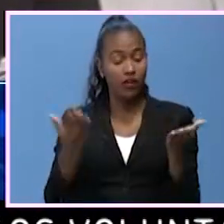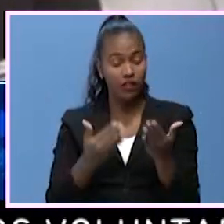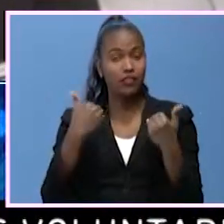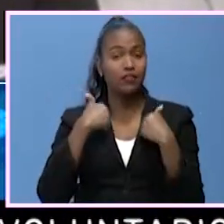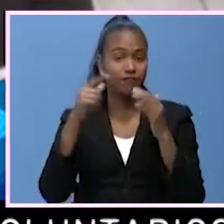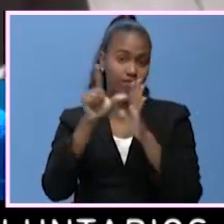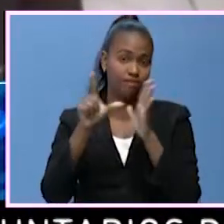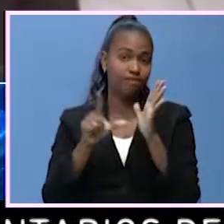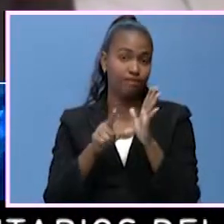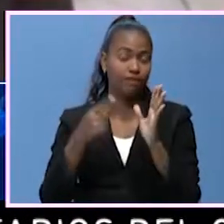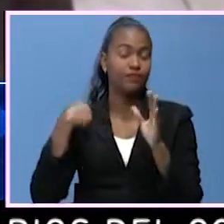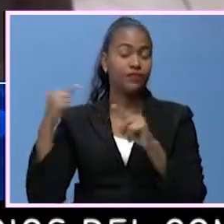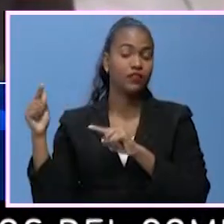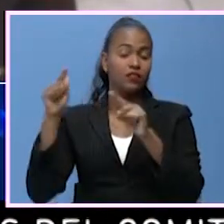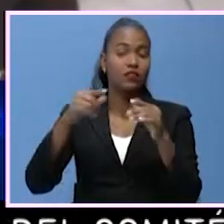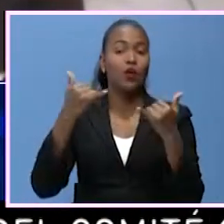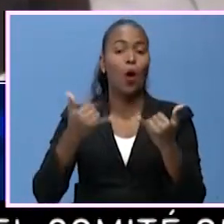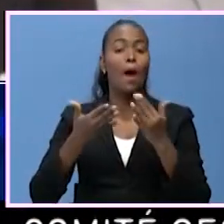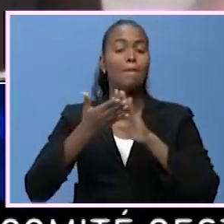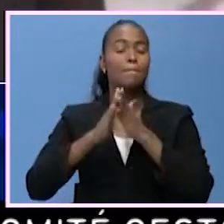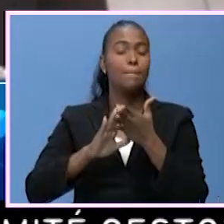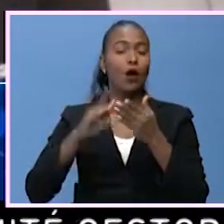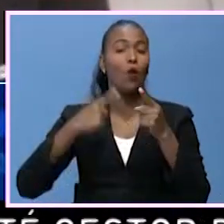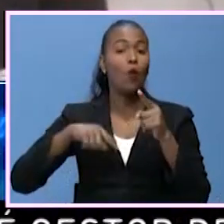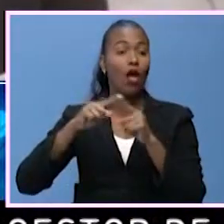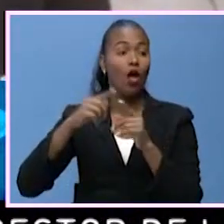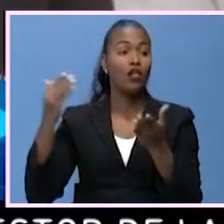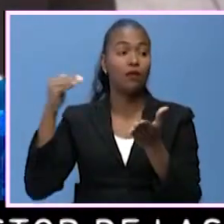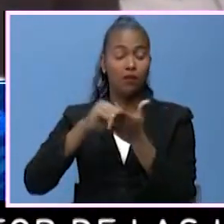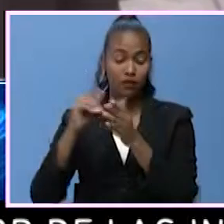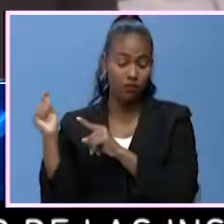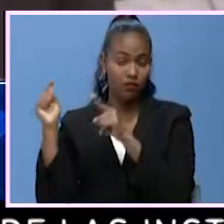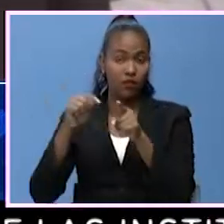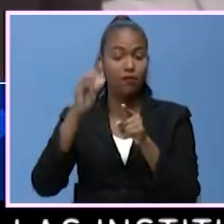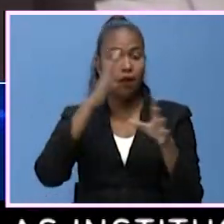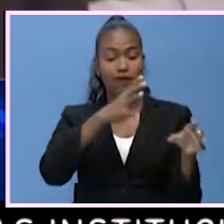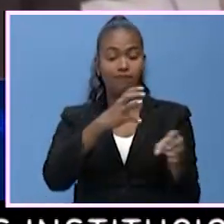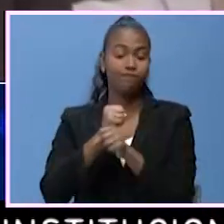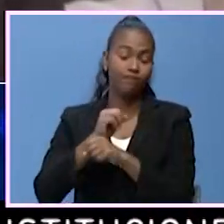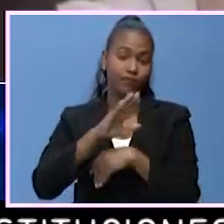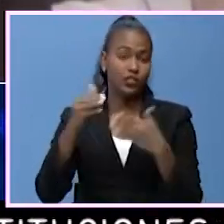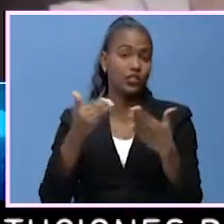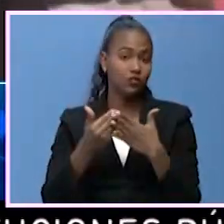reglas. Vinimos hoy de manera pacífica. Cuando retornemos, nos vamos a llevar todo.